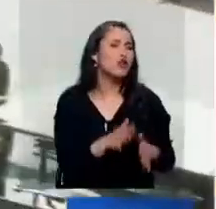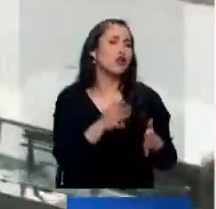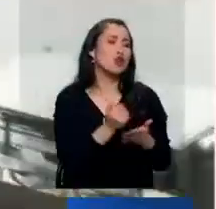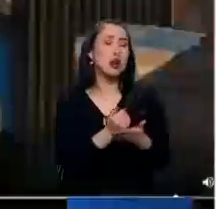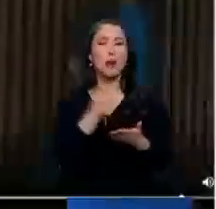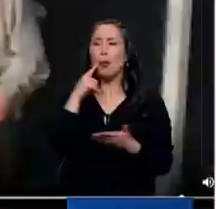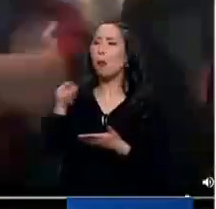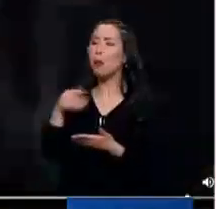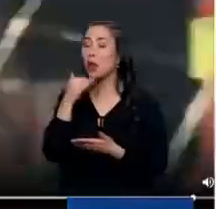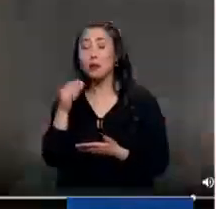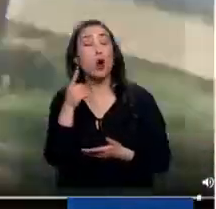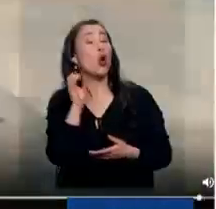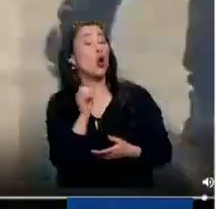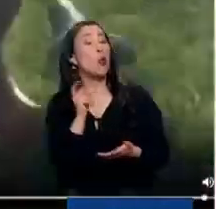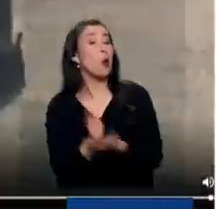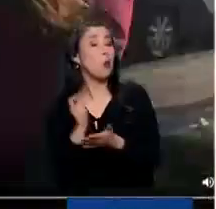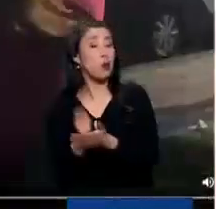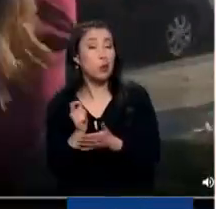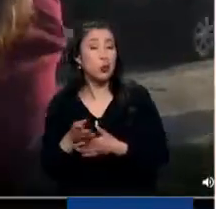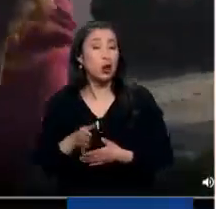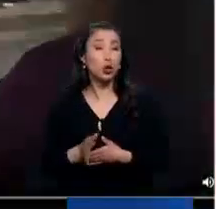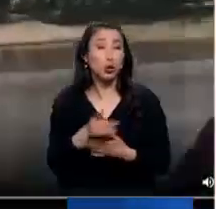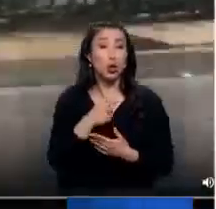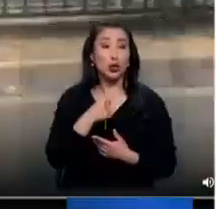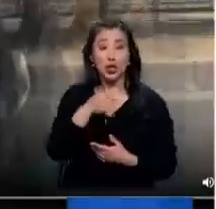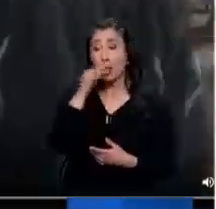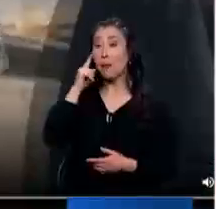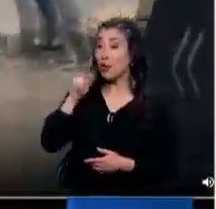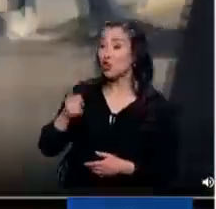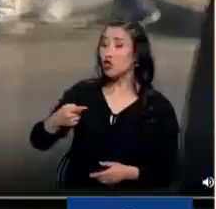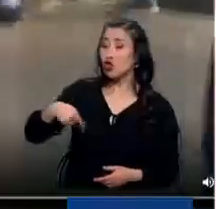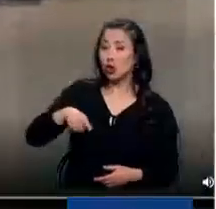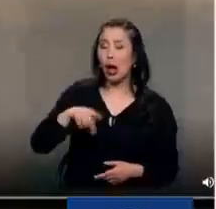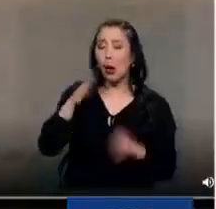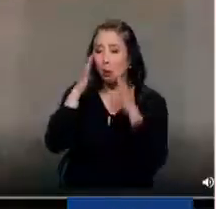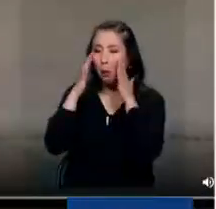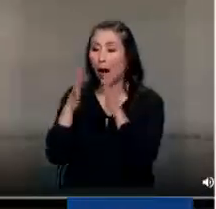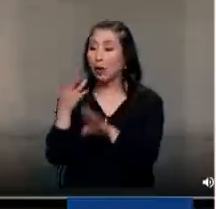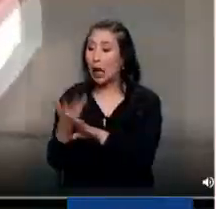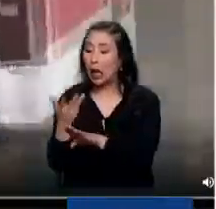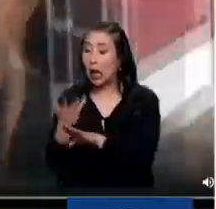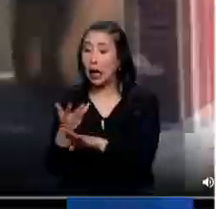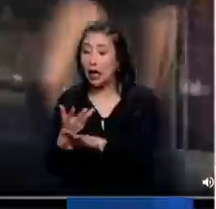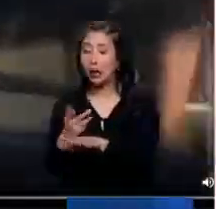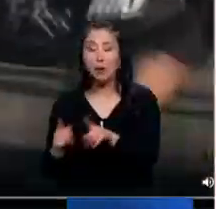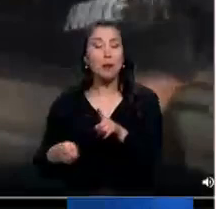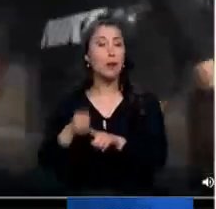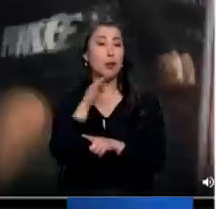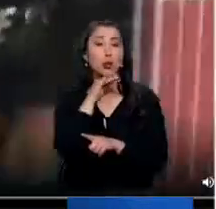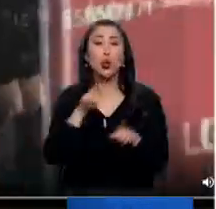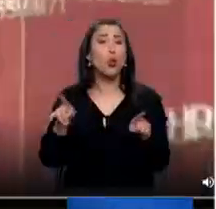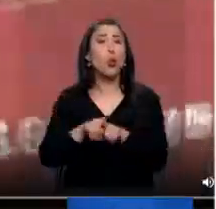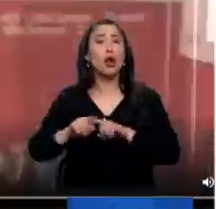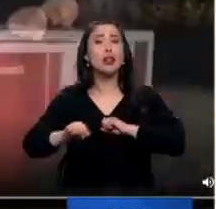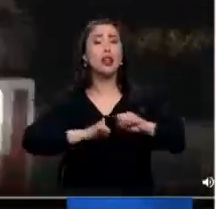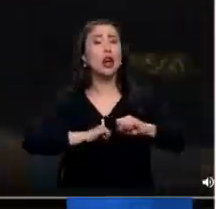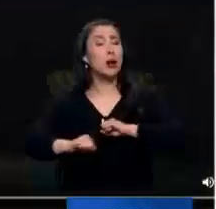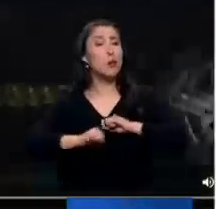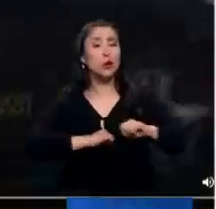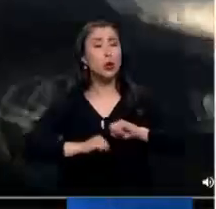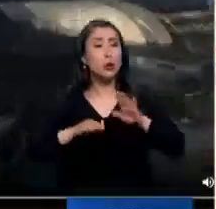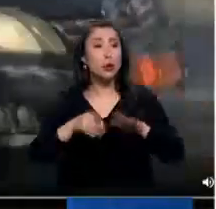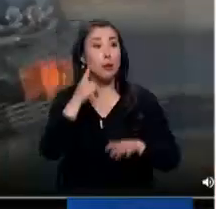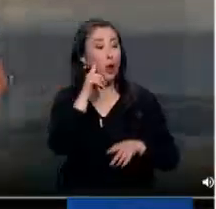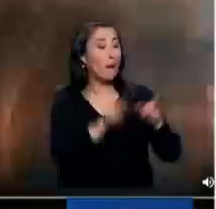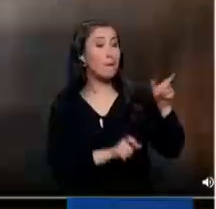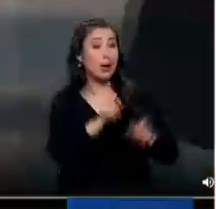consumo que hemos ido exacerbando. Pero si todo está en torno a lo que tenemos y por eso valemos, en el primer minuto nos pasó en el terremoto. Sí, pero hay gente que ni